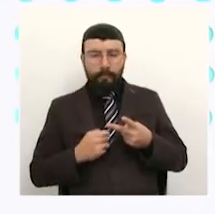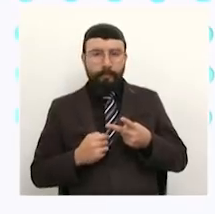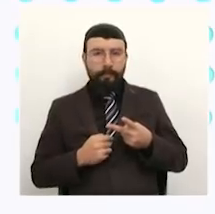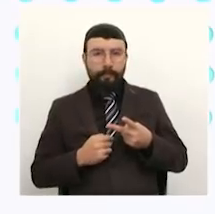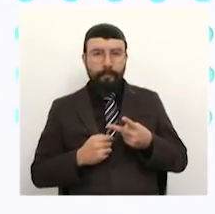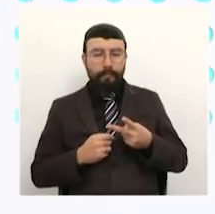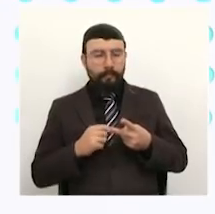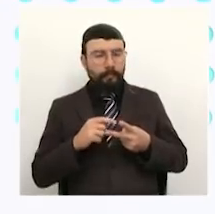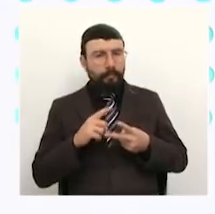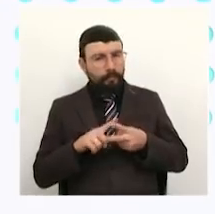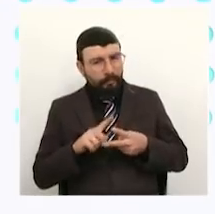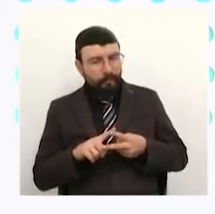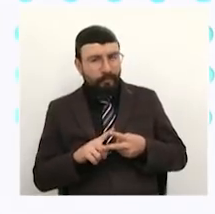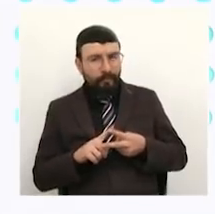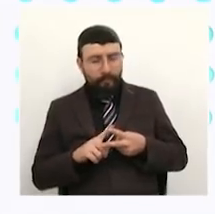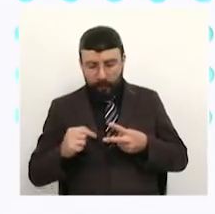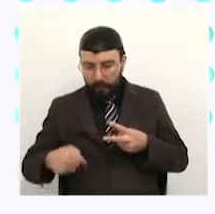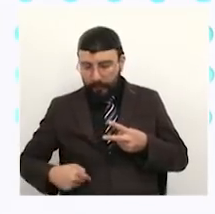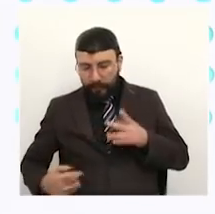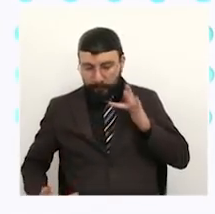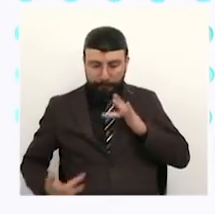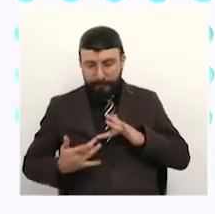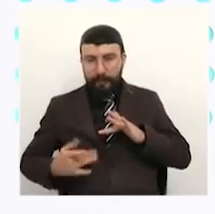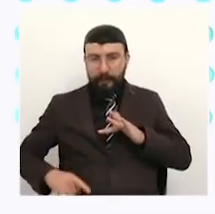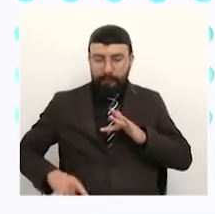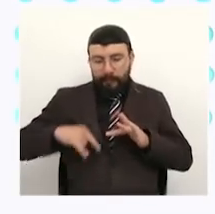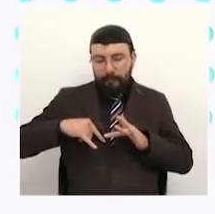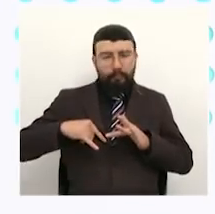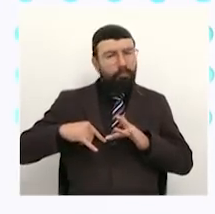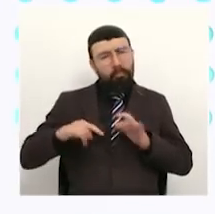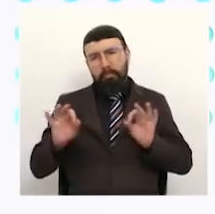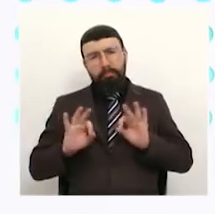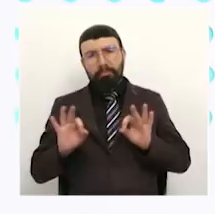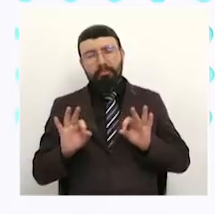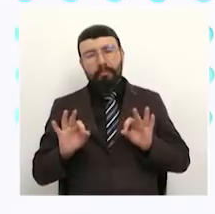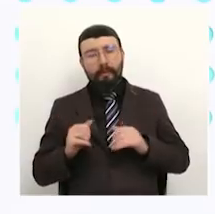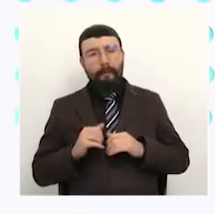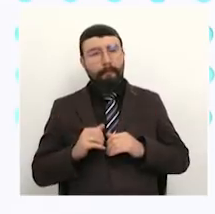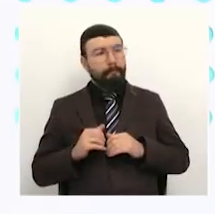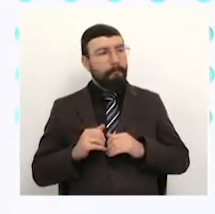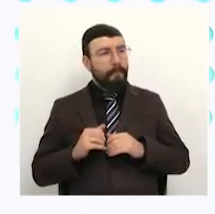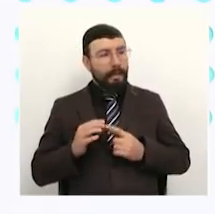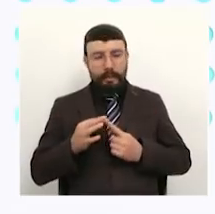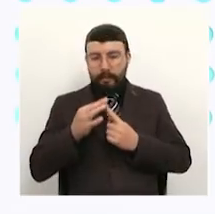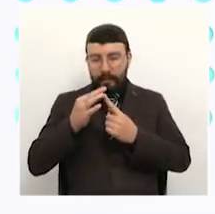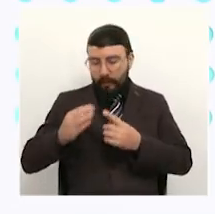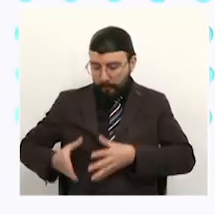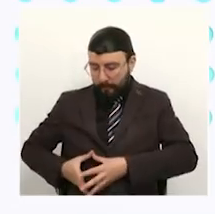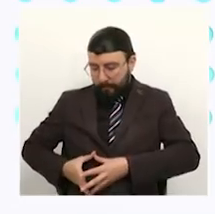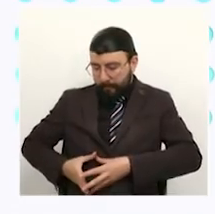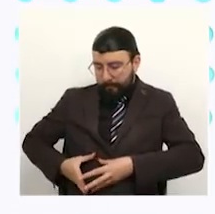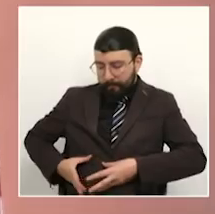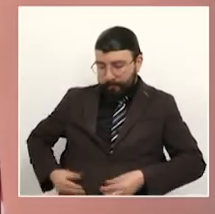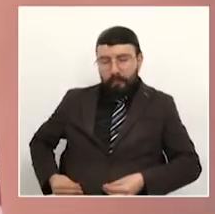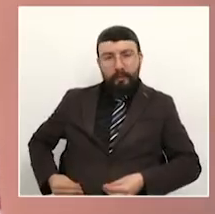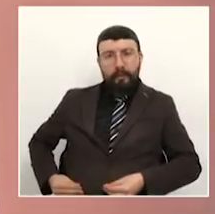pues por ser carrillo realmente no sea como que haya una cosa más porque aquí en esta porción intermedia